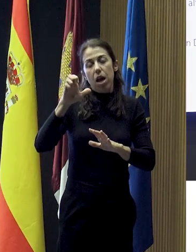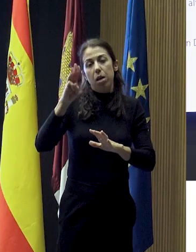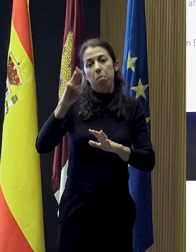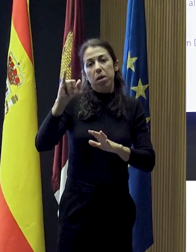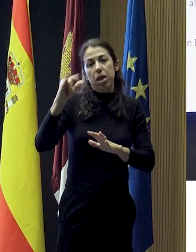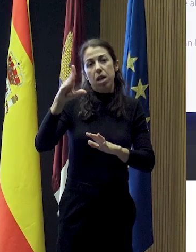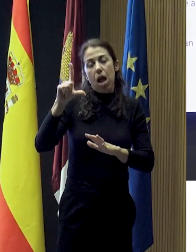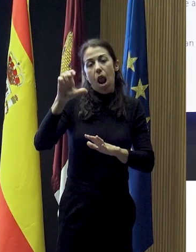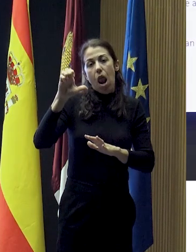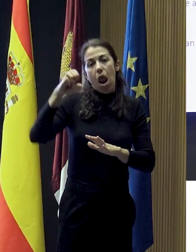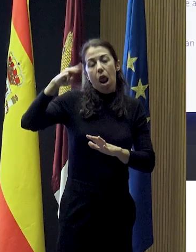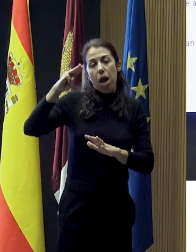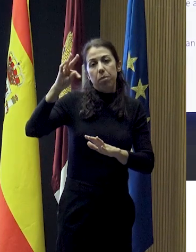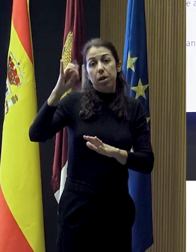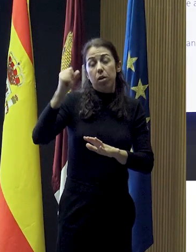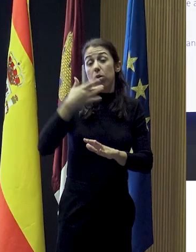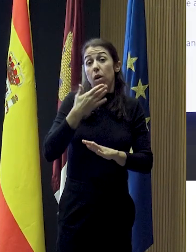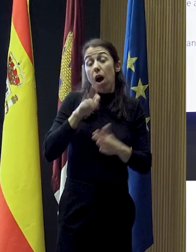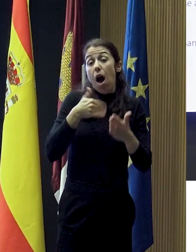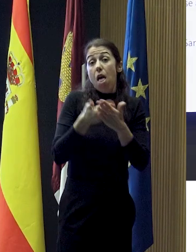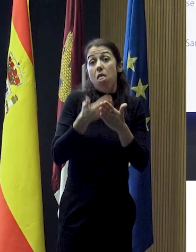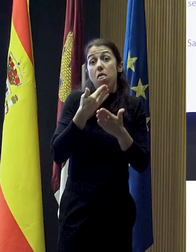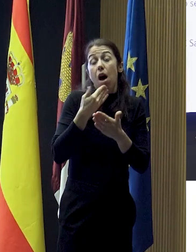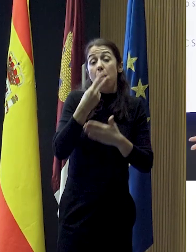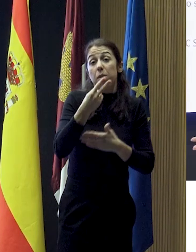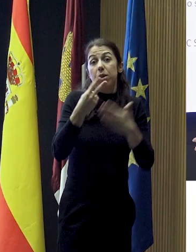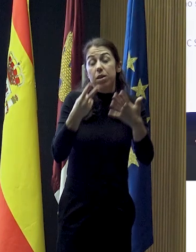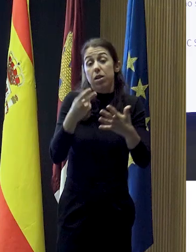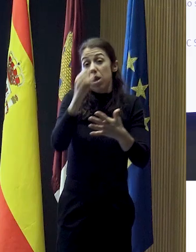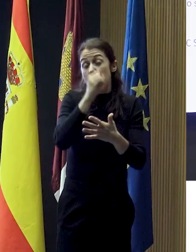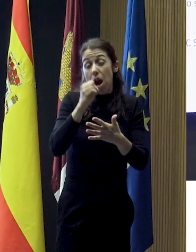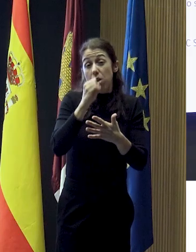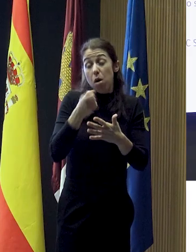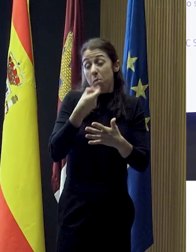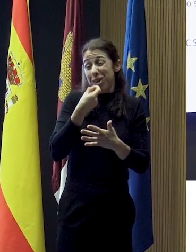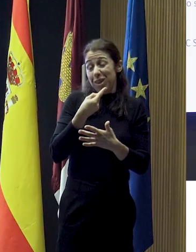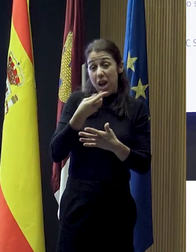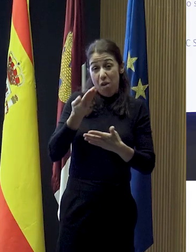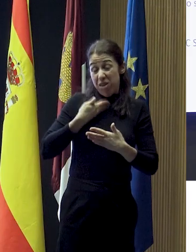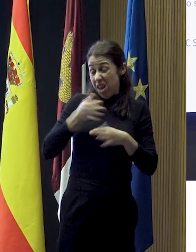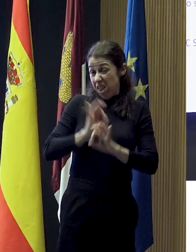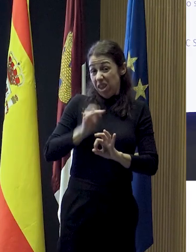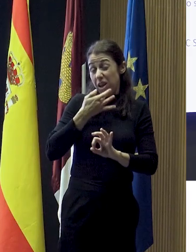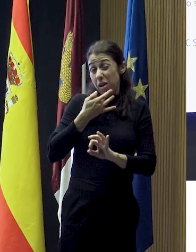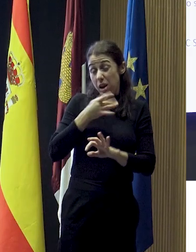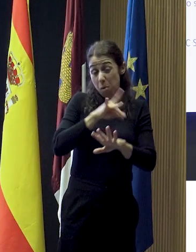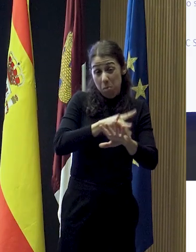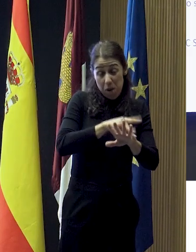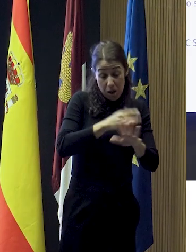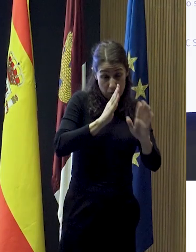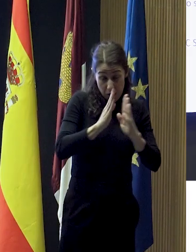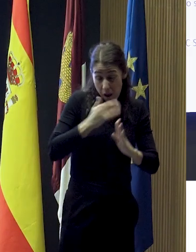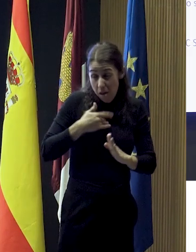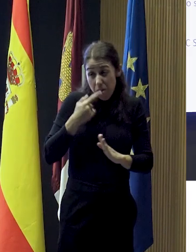más frecuentes. De forma que a los 27 años, cuando el tratamiento farmacológico ya no tenía efecto, decidieron los médicos que lo